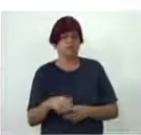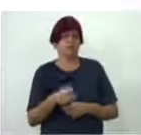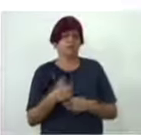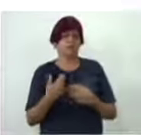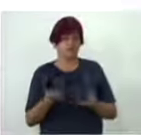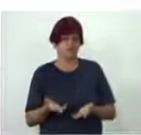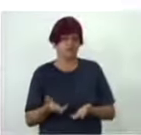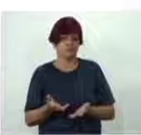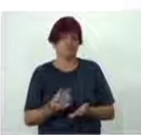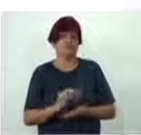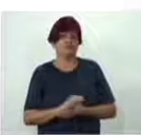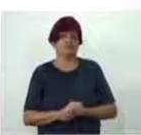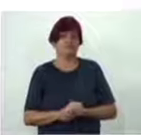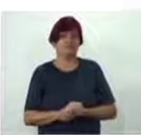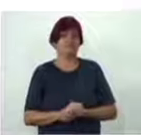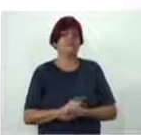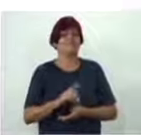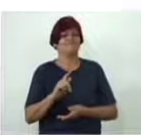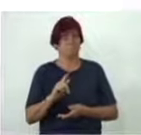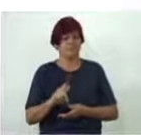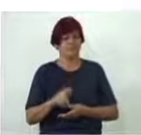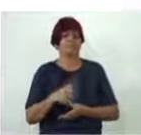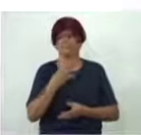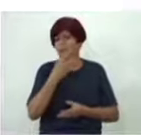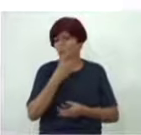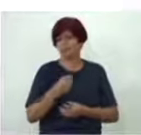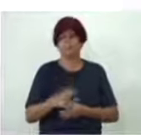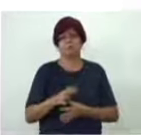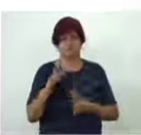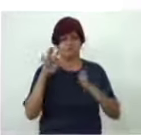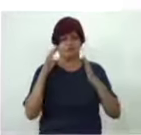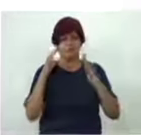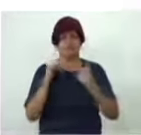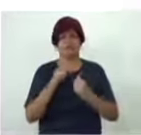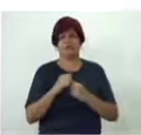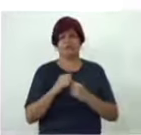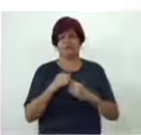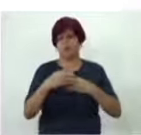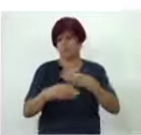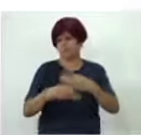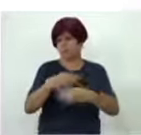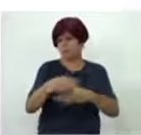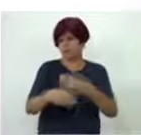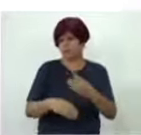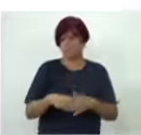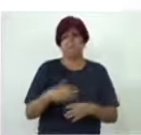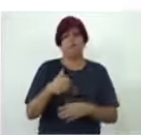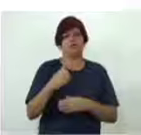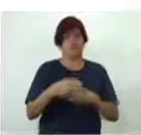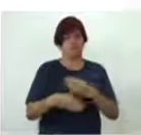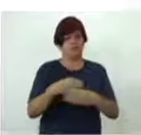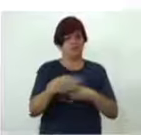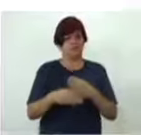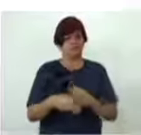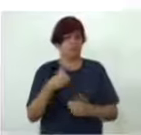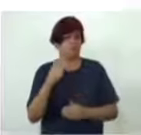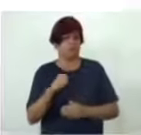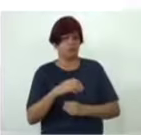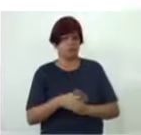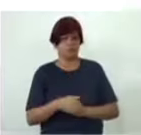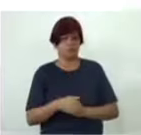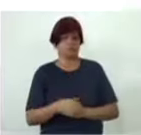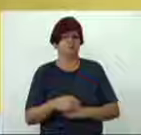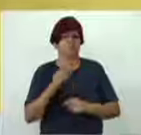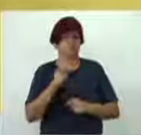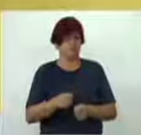intereses, la actividad para ellos les resulta motivante. Cuando se utilizan procedimientos lúdicos, recuerden lo que siempre estamos recalcando,